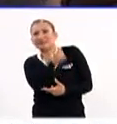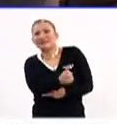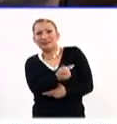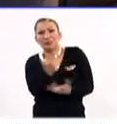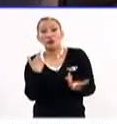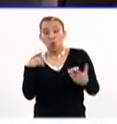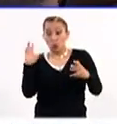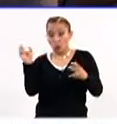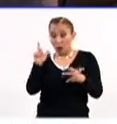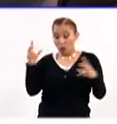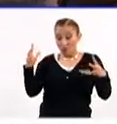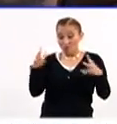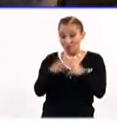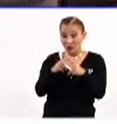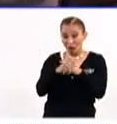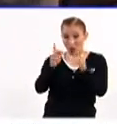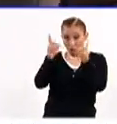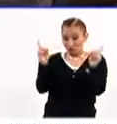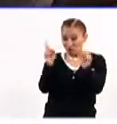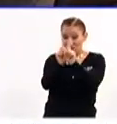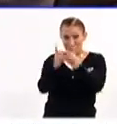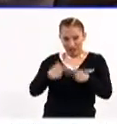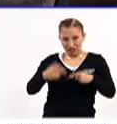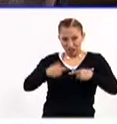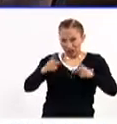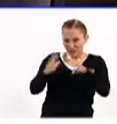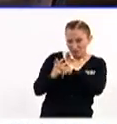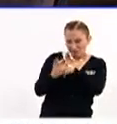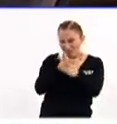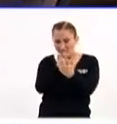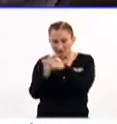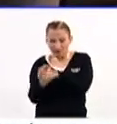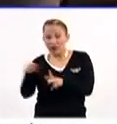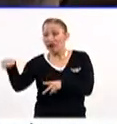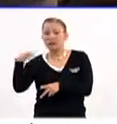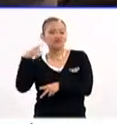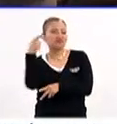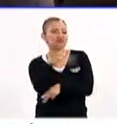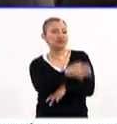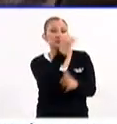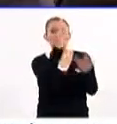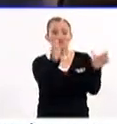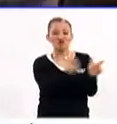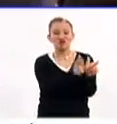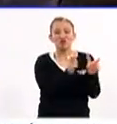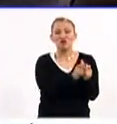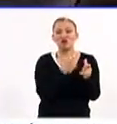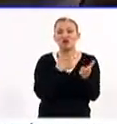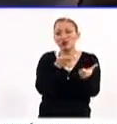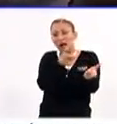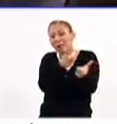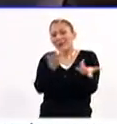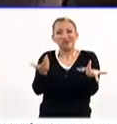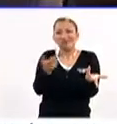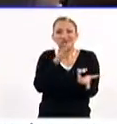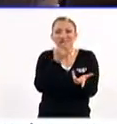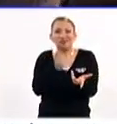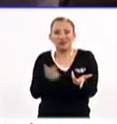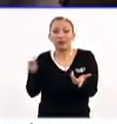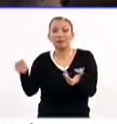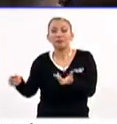que combatieron con ellos cuerpo a cuerpo en una lucha en que llevaban las de perder porque eran mucho menos y sus armas no les daban tantas